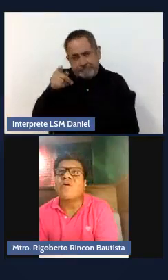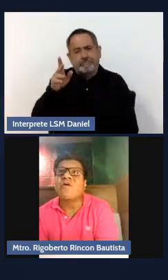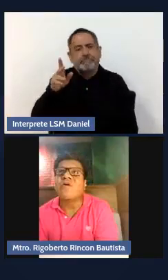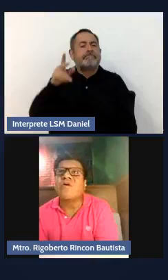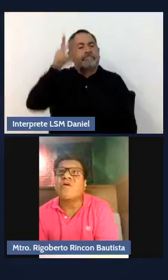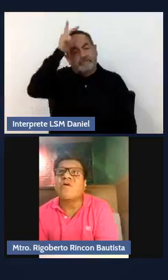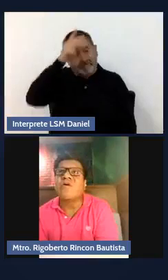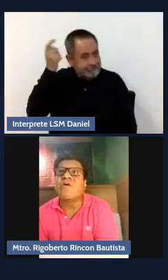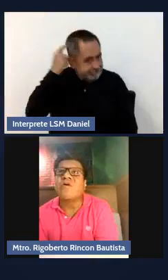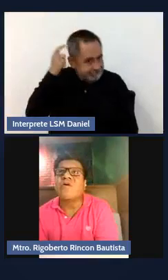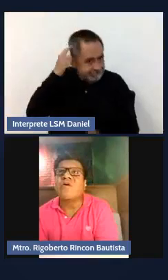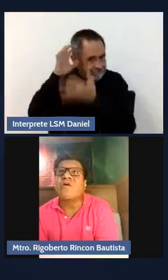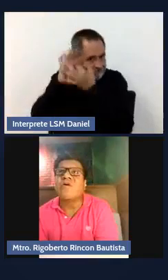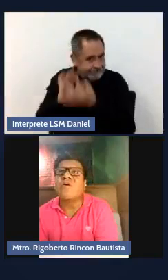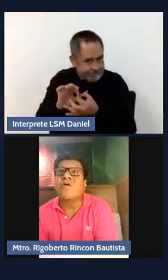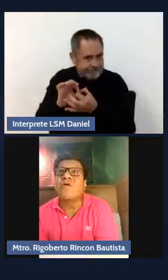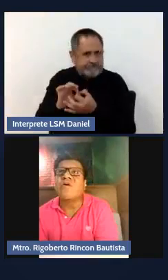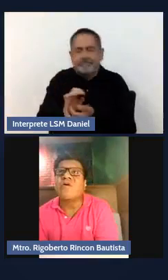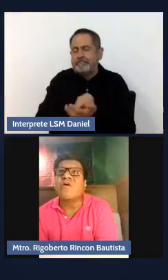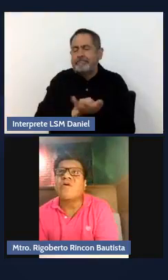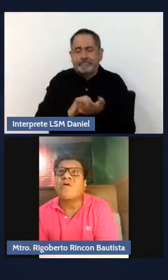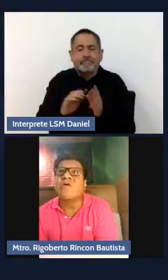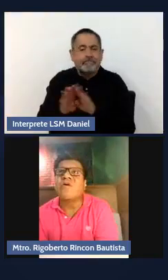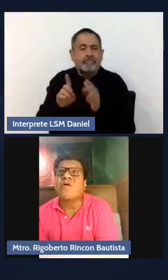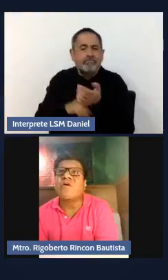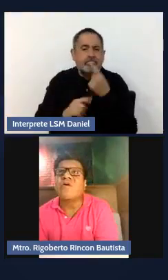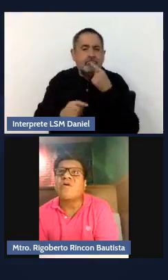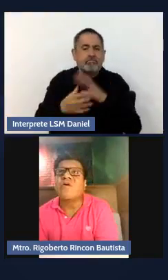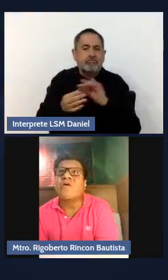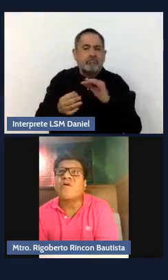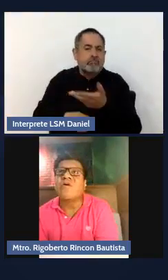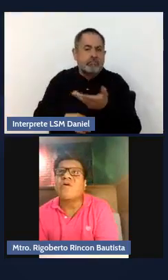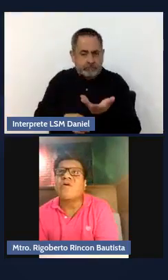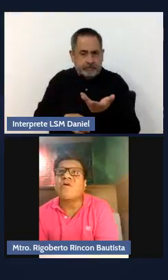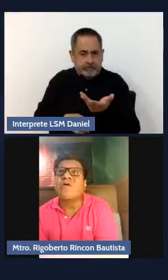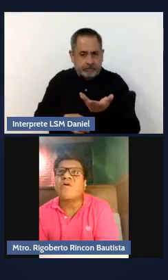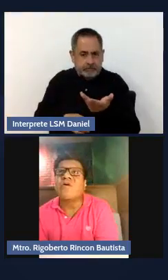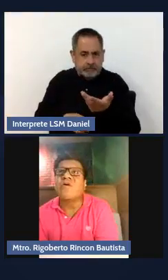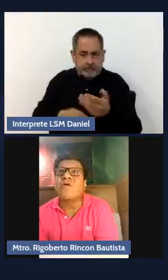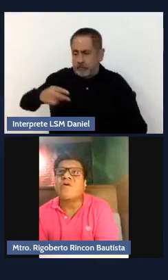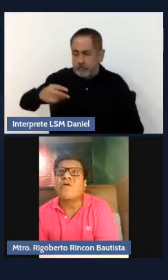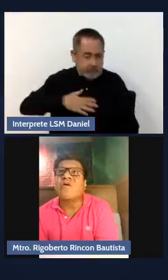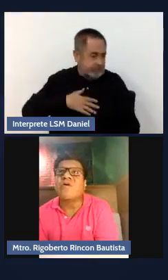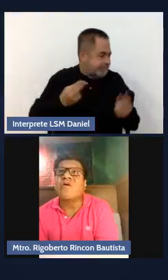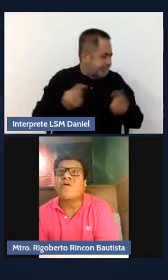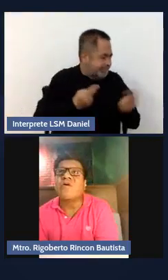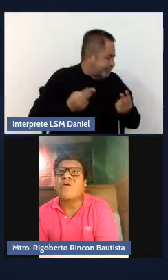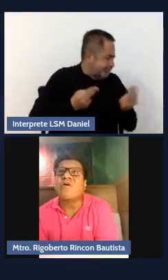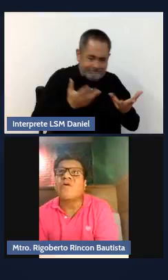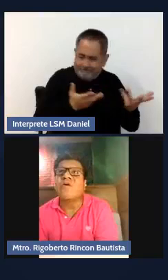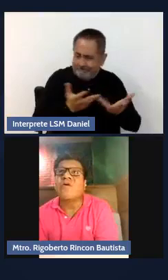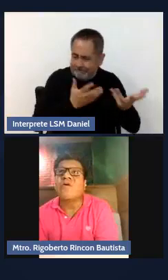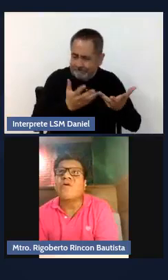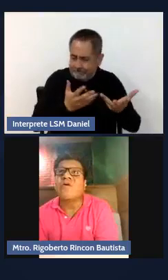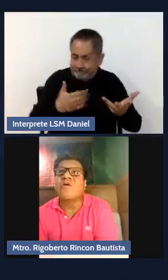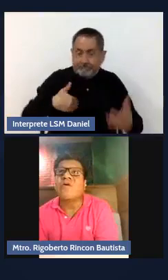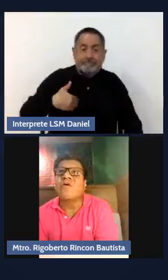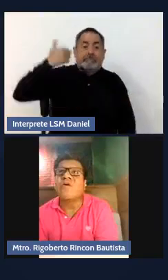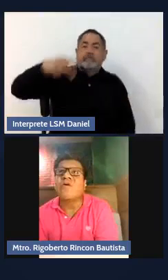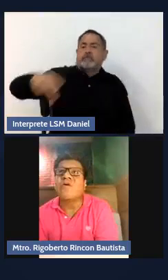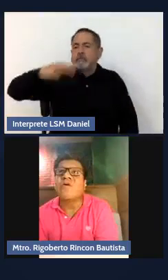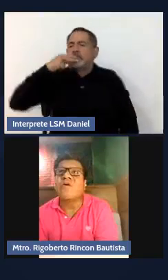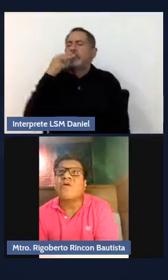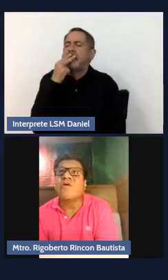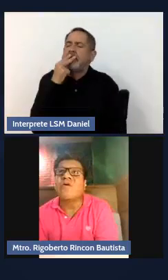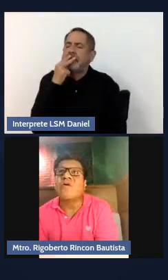anclaje, que va a haber completamente una suplencia de alguna necesidad determinada, tal vez a lo mejor para